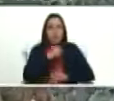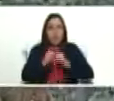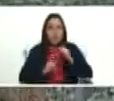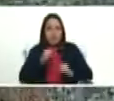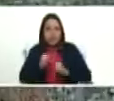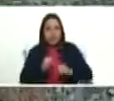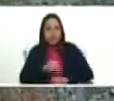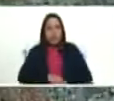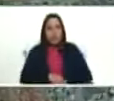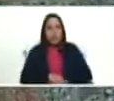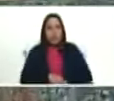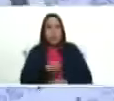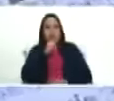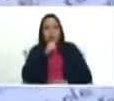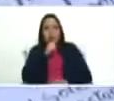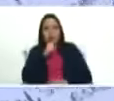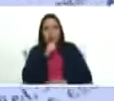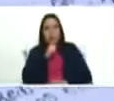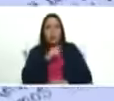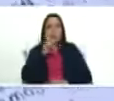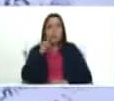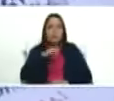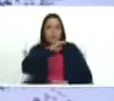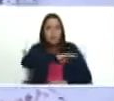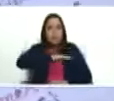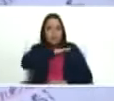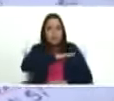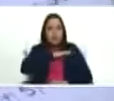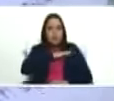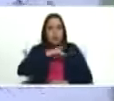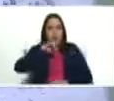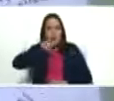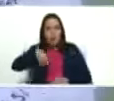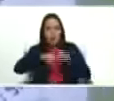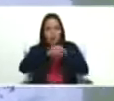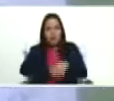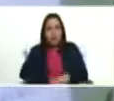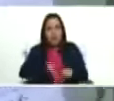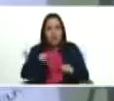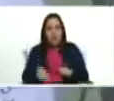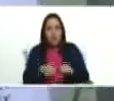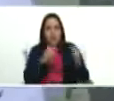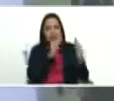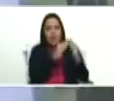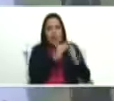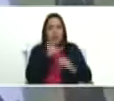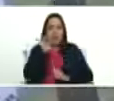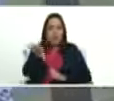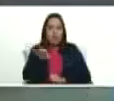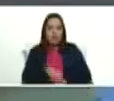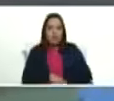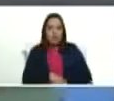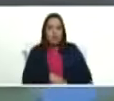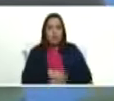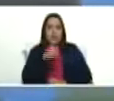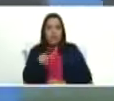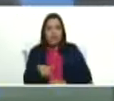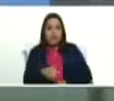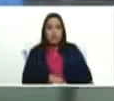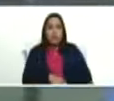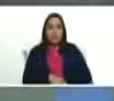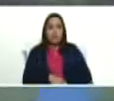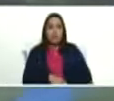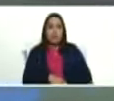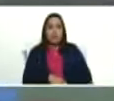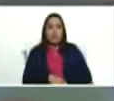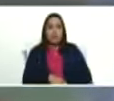mayor, misión José Gregorio Hernández y hogares de la patria, sin restarle protagonismo también al estipendio que